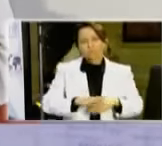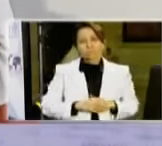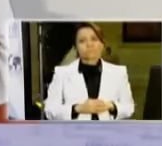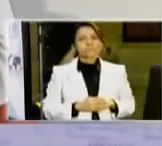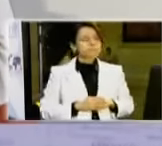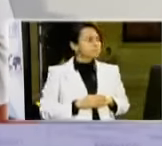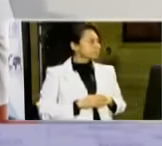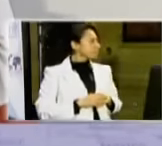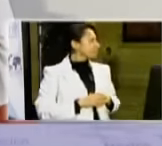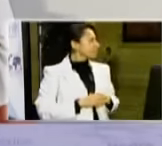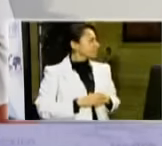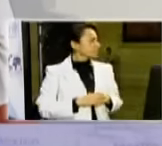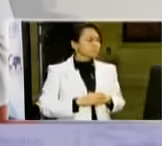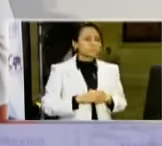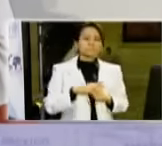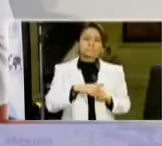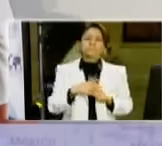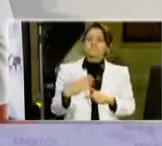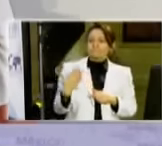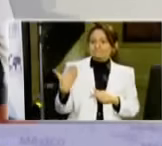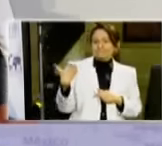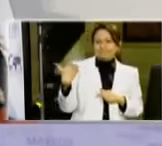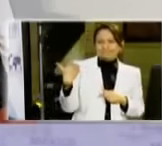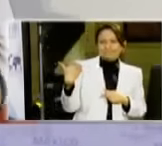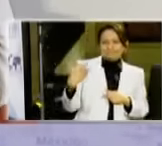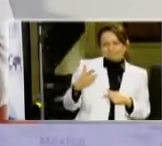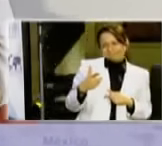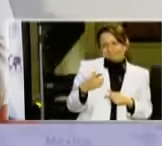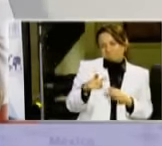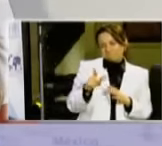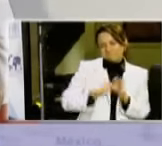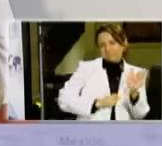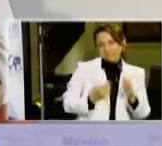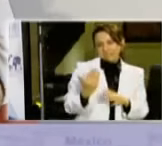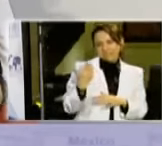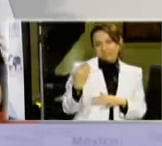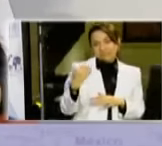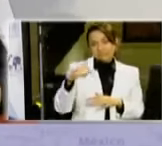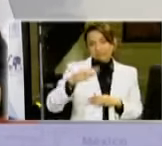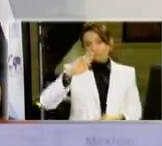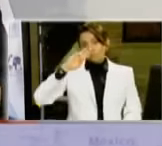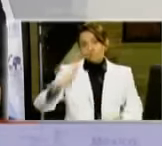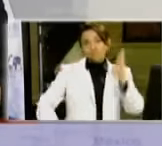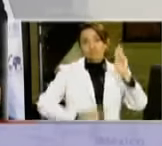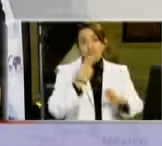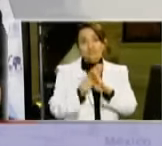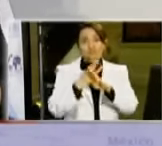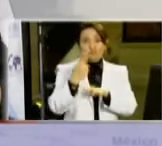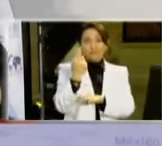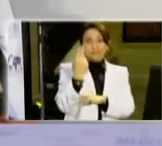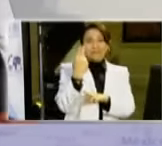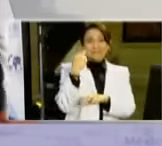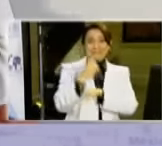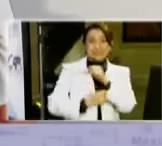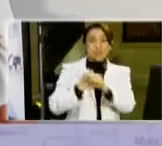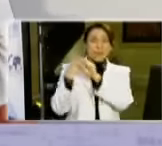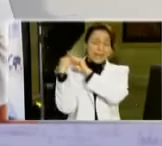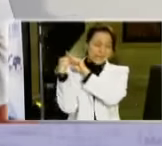conclusiones. Hace unos pocos meses apenas, el mundo celebró el 25 aniversario del fin de la Guerra